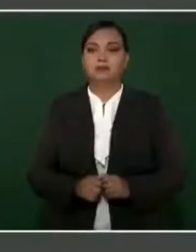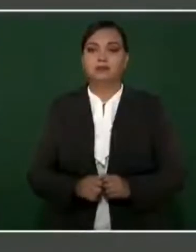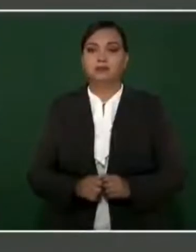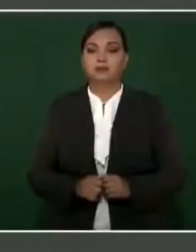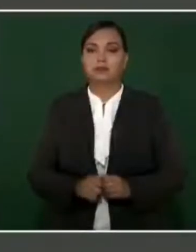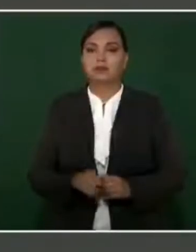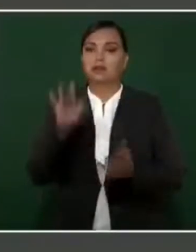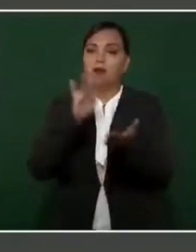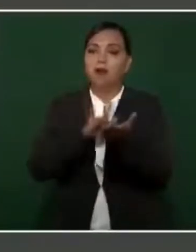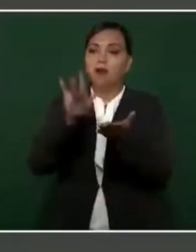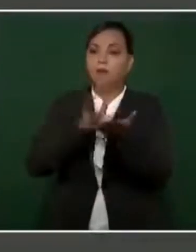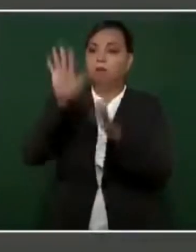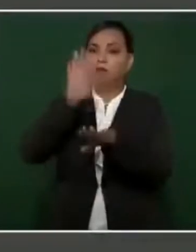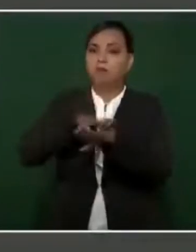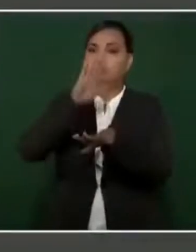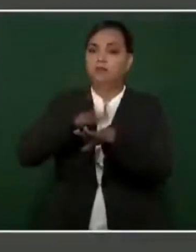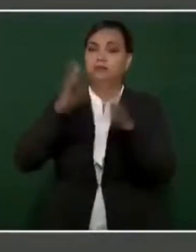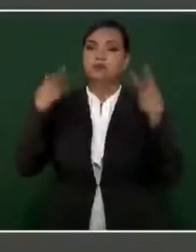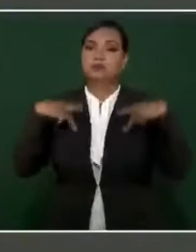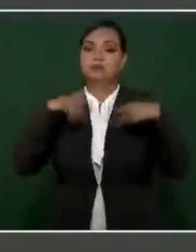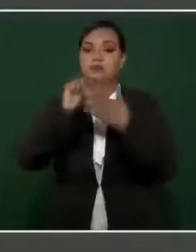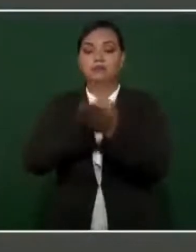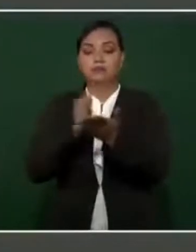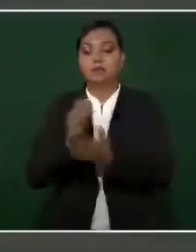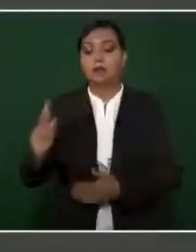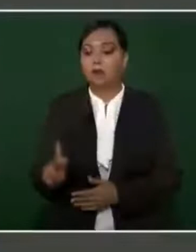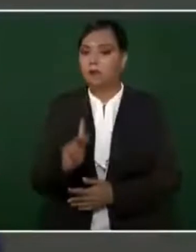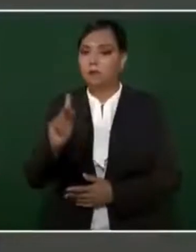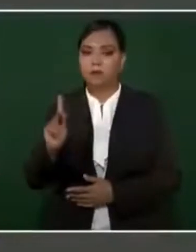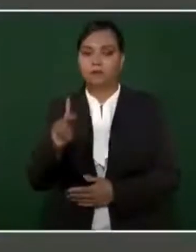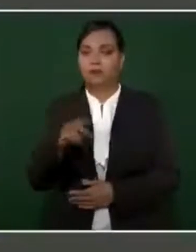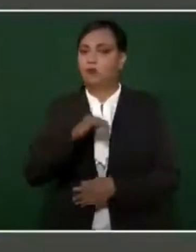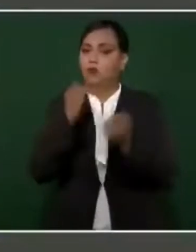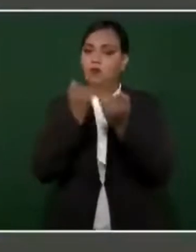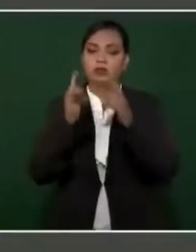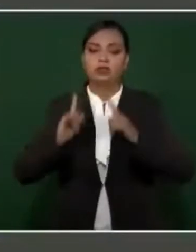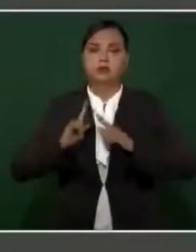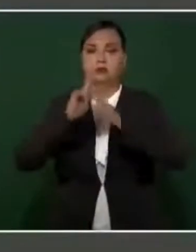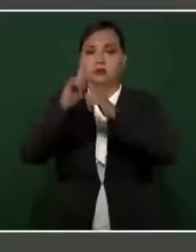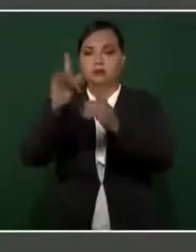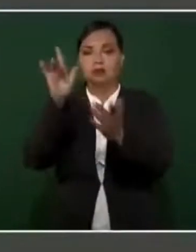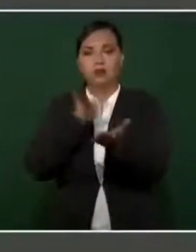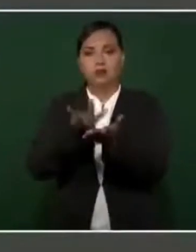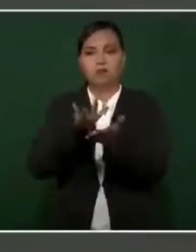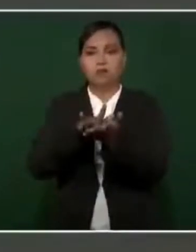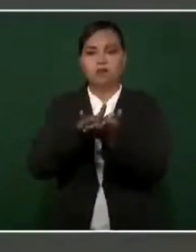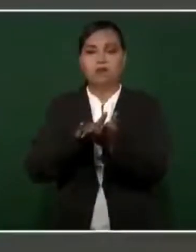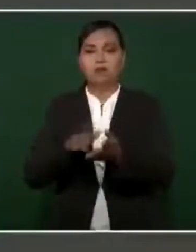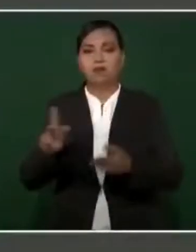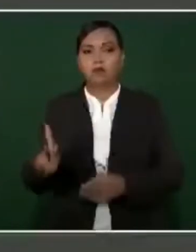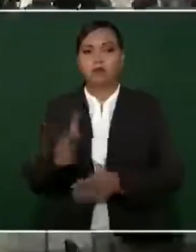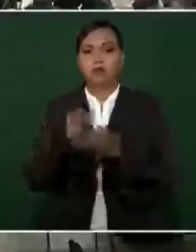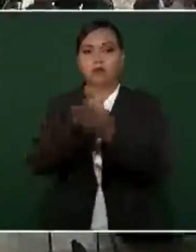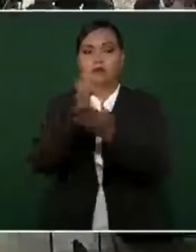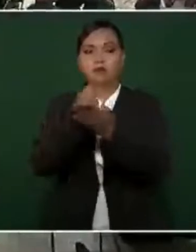apoyando al pueblo de Tamaulipas, o vamos a continuar apoyando al pueblo de Tamaulipas y respaldando